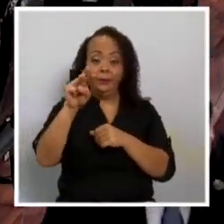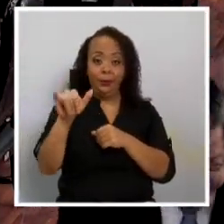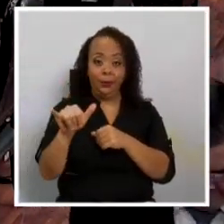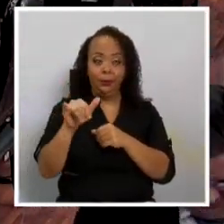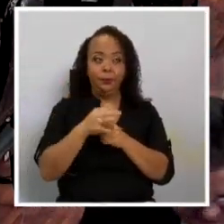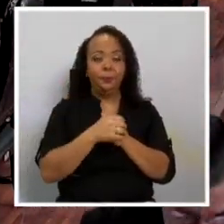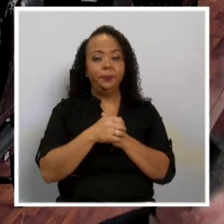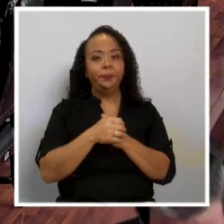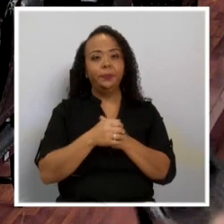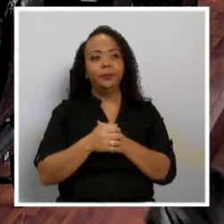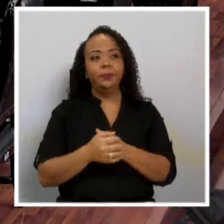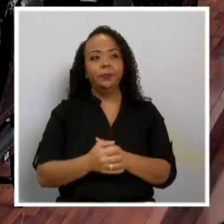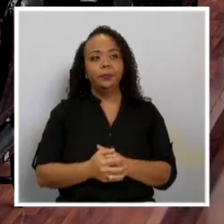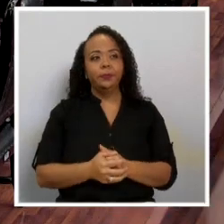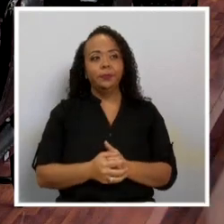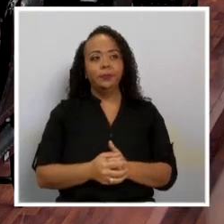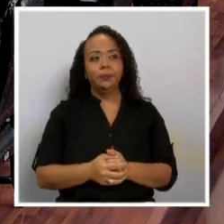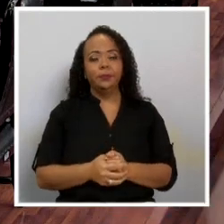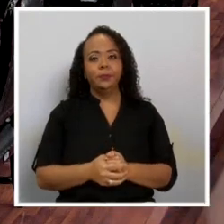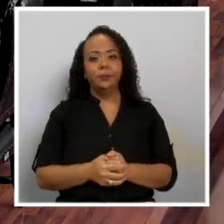que